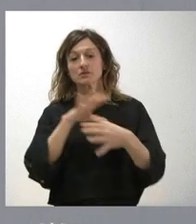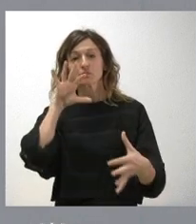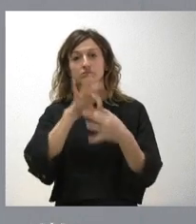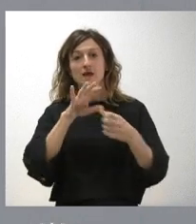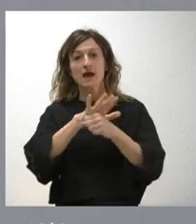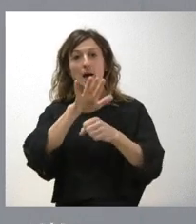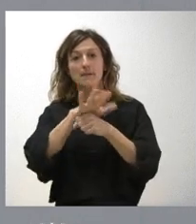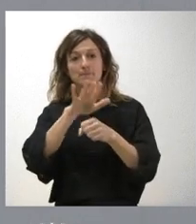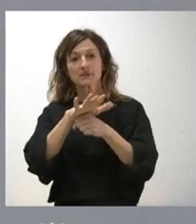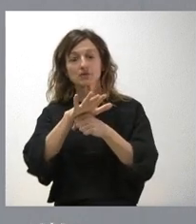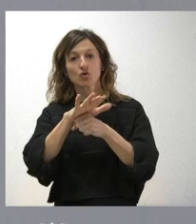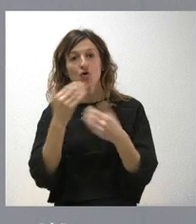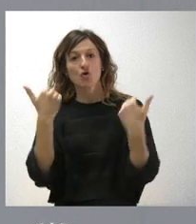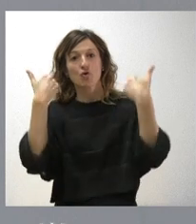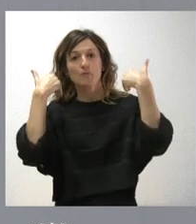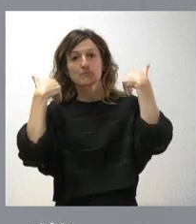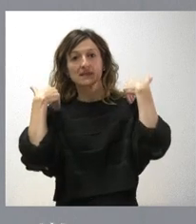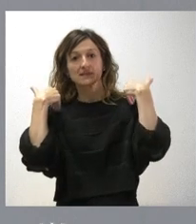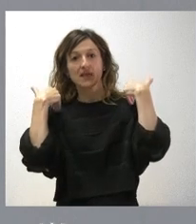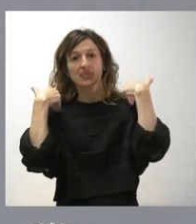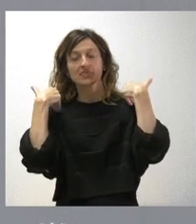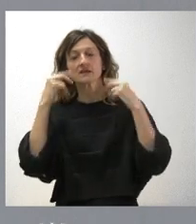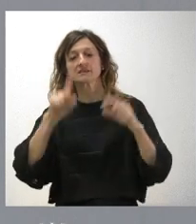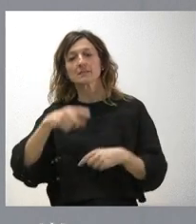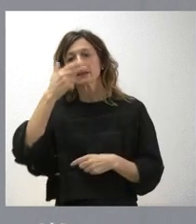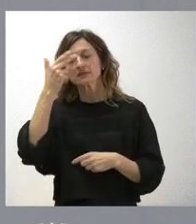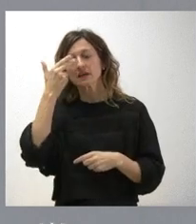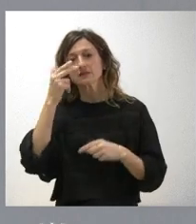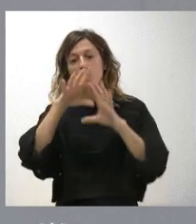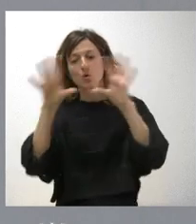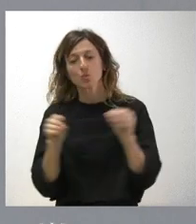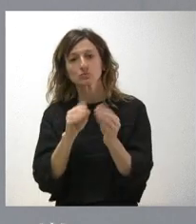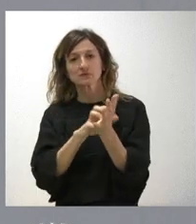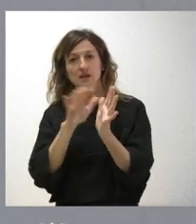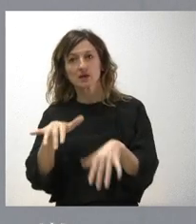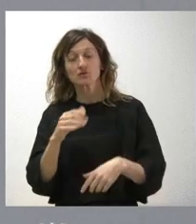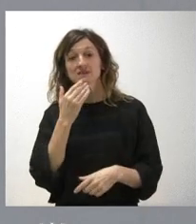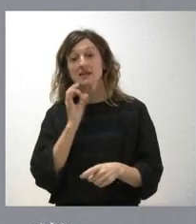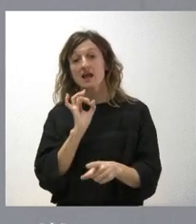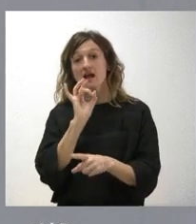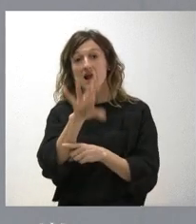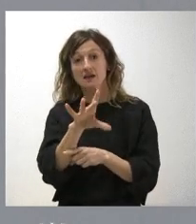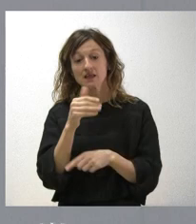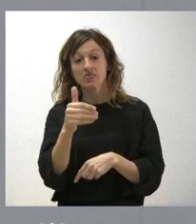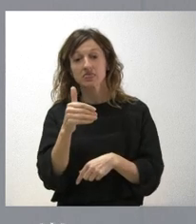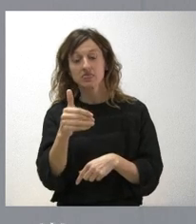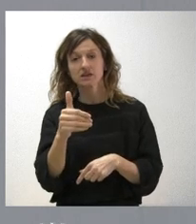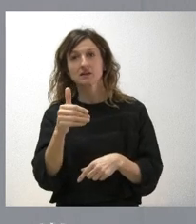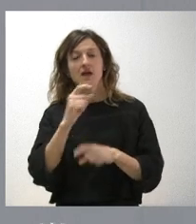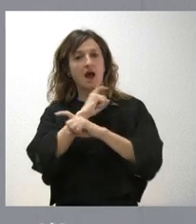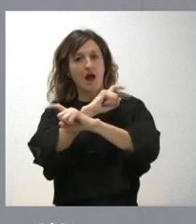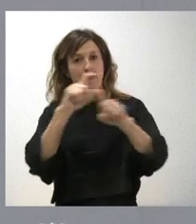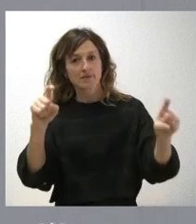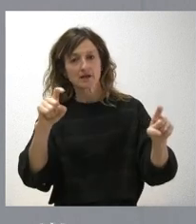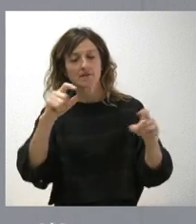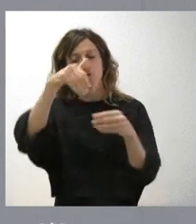de las competencias y el interés del conjunto de los ciudadanos de Castilla y león cuando estas cartas se envíen daremos cuenta de las mismas